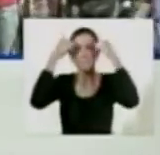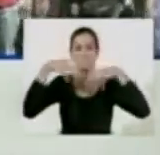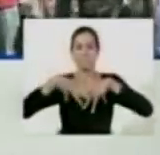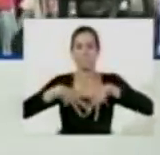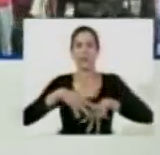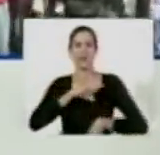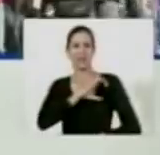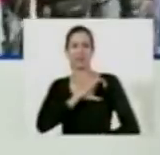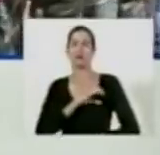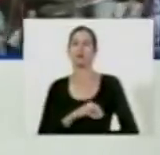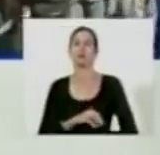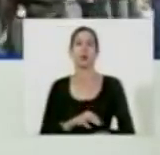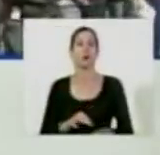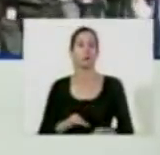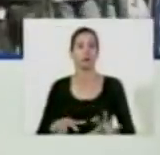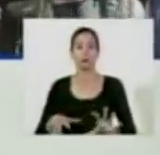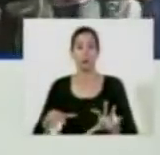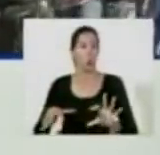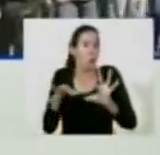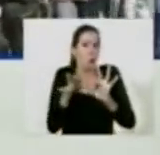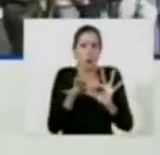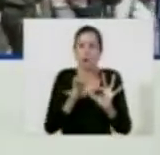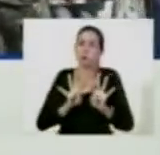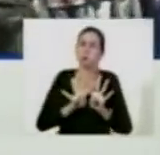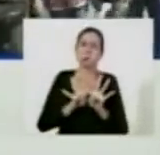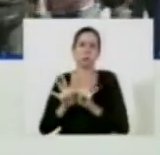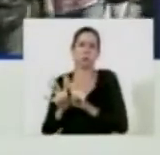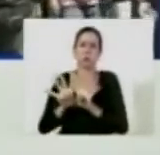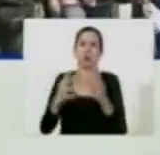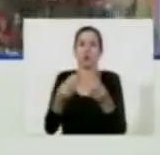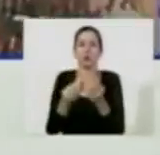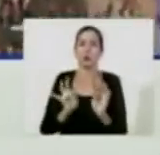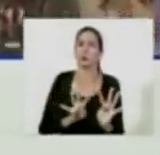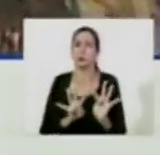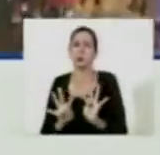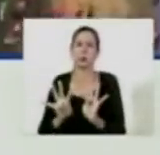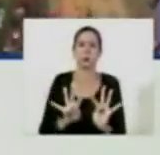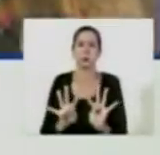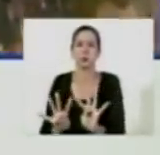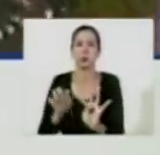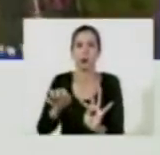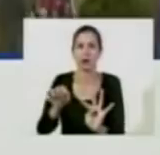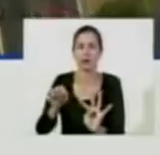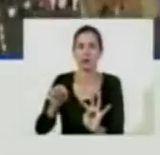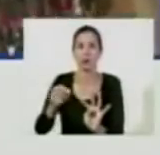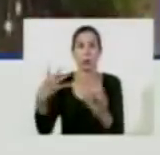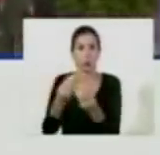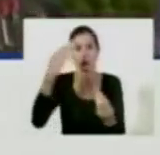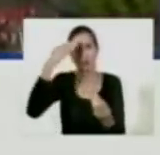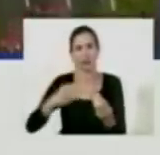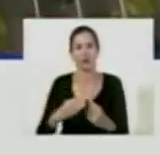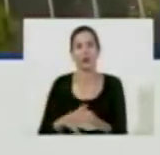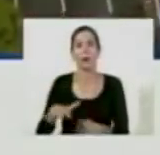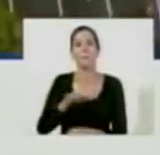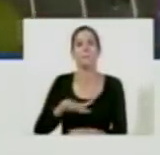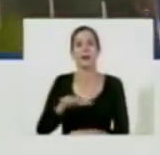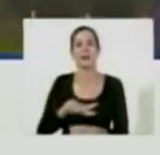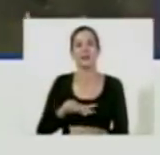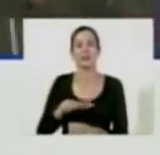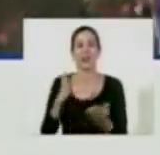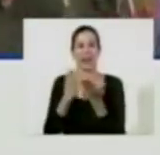marchando abrazados junto a sus soldados, desde la explanada de la Plaza de las Academias